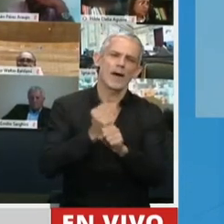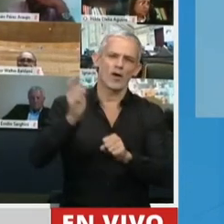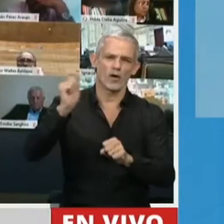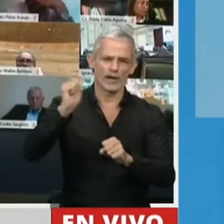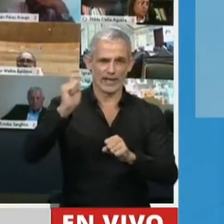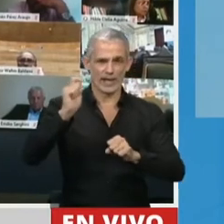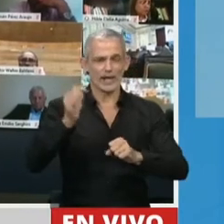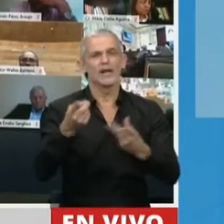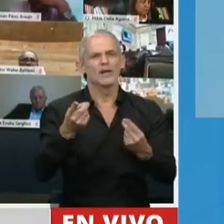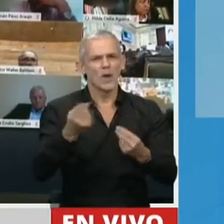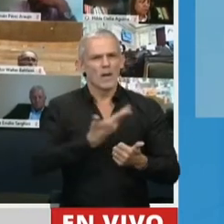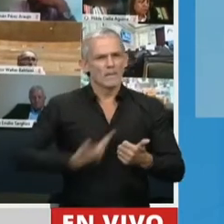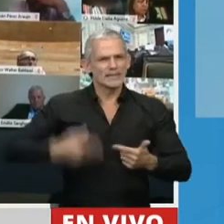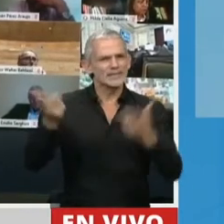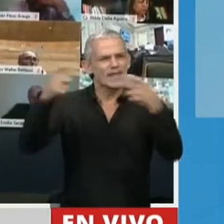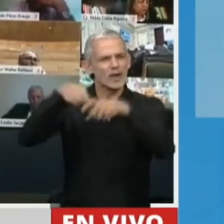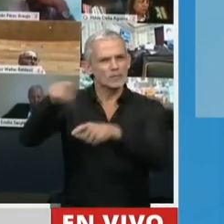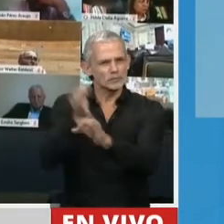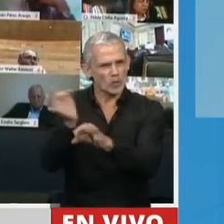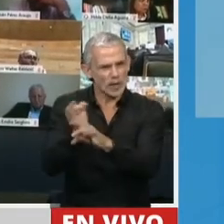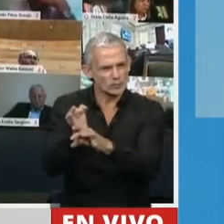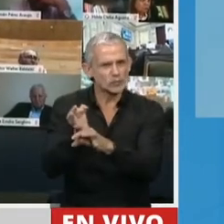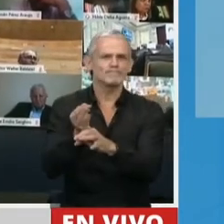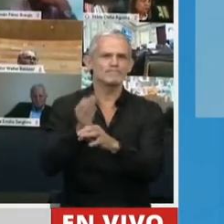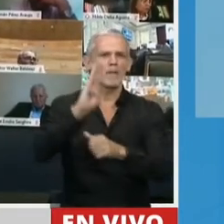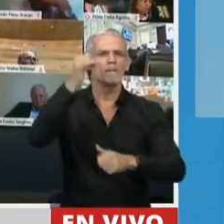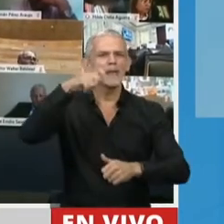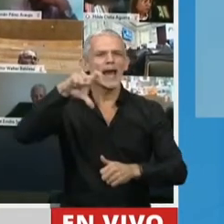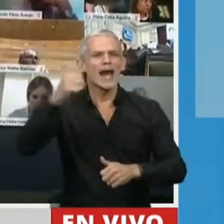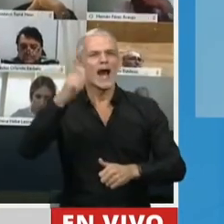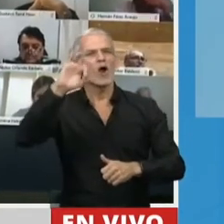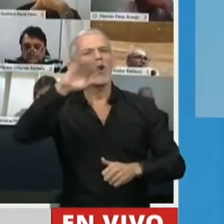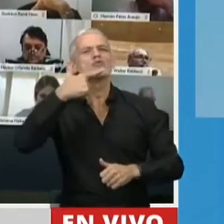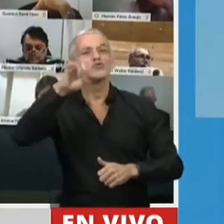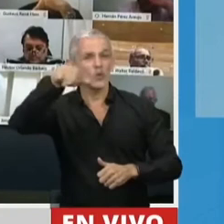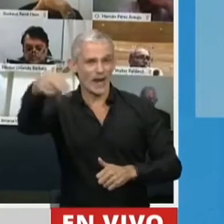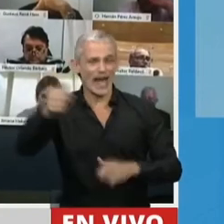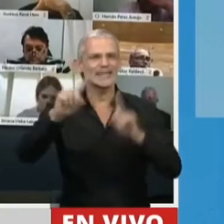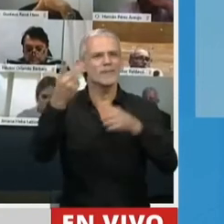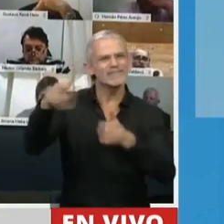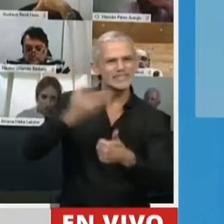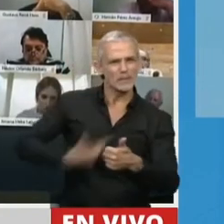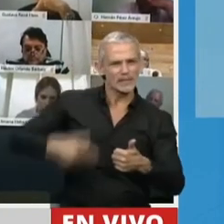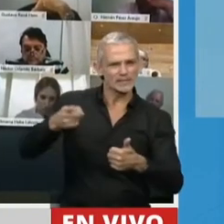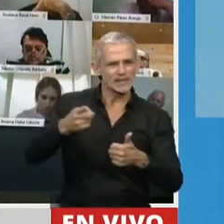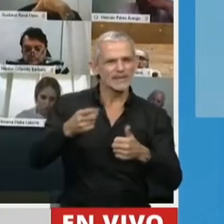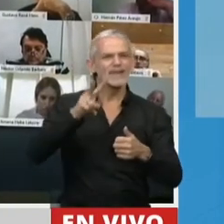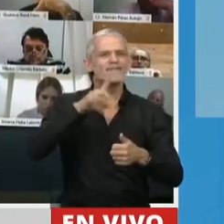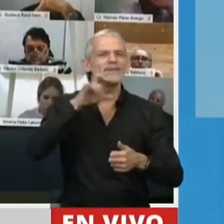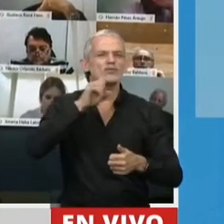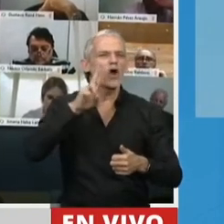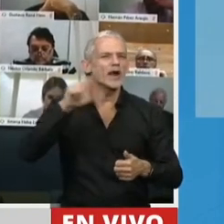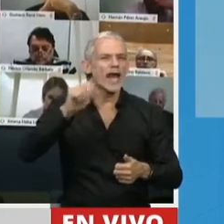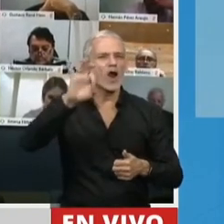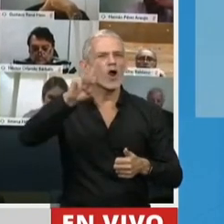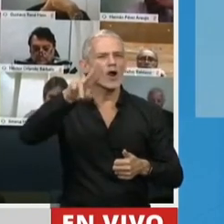llevaron adelante tanto la Presidenta de la Comisión, Blanca Osuna, como la Vicepresidente, Victoria Morales